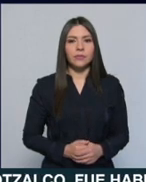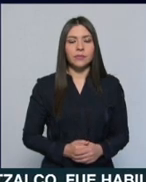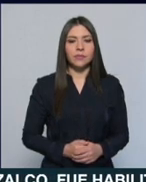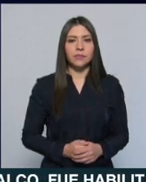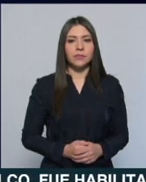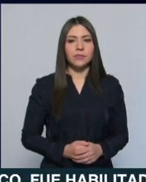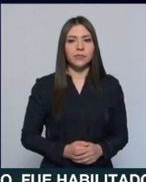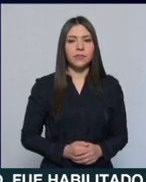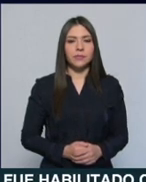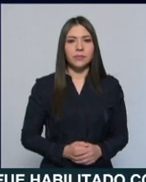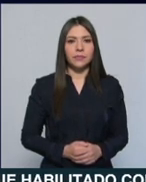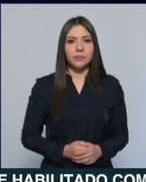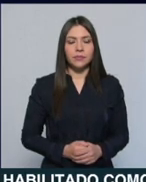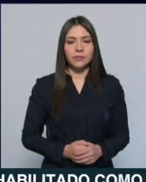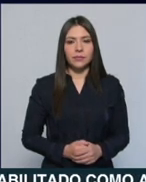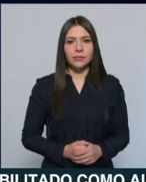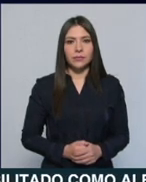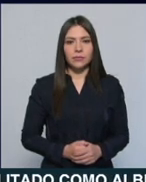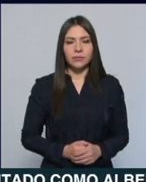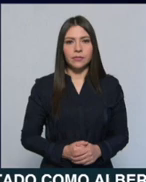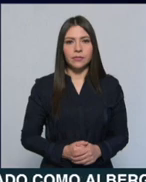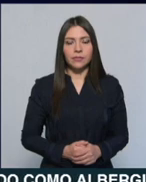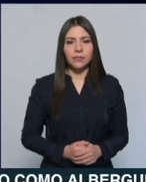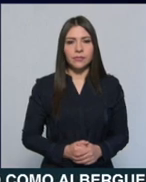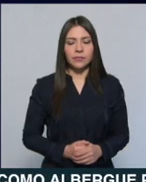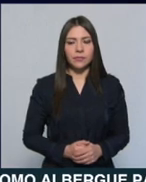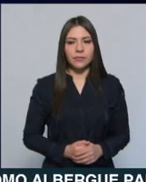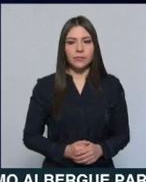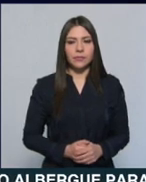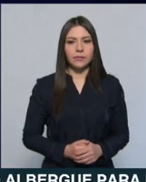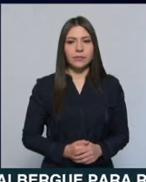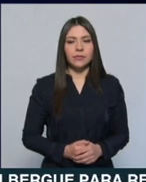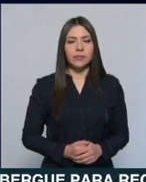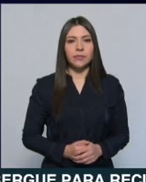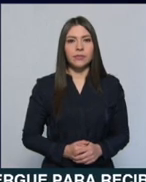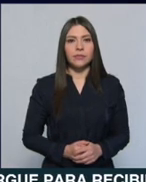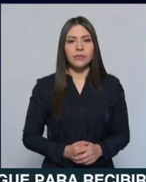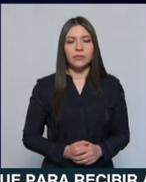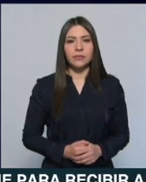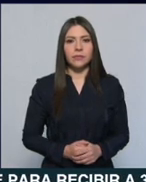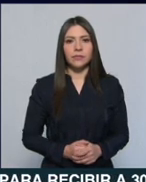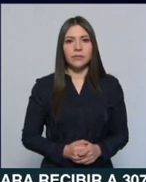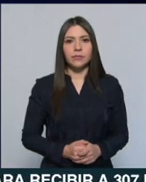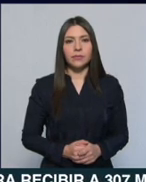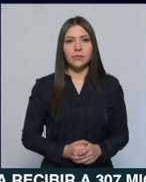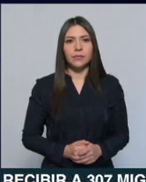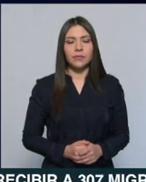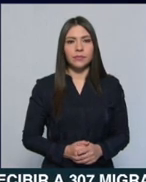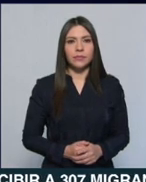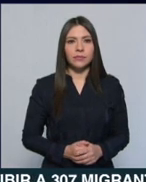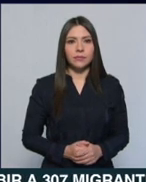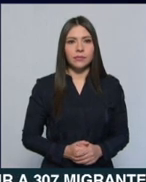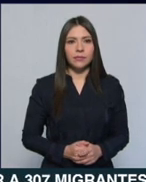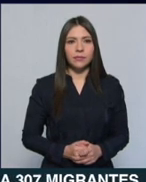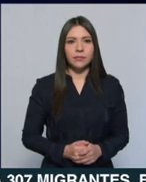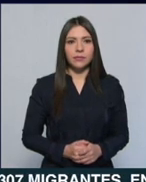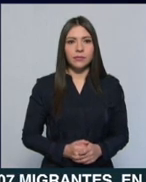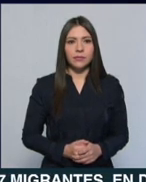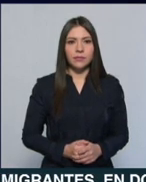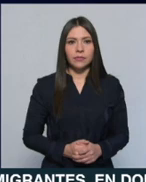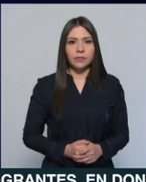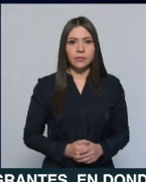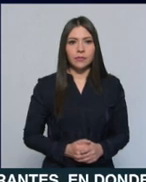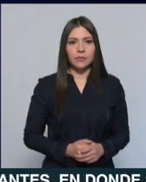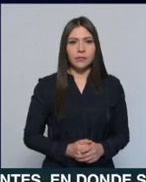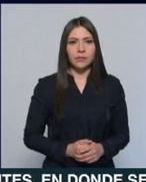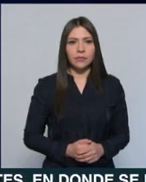güey. Y ahorita, como te digo... de pedos y que te metas a lo limpio. Ahorita con Villagrán, de la pura pinche obra pública, yo